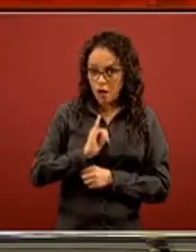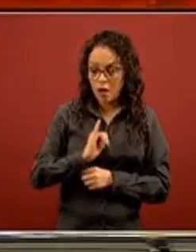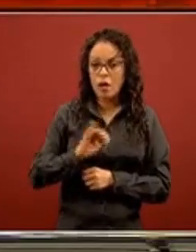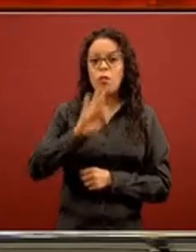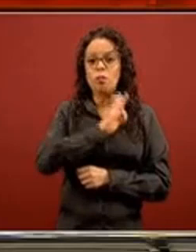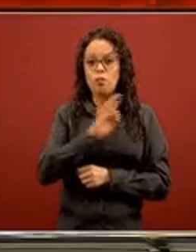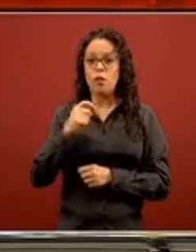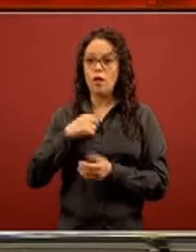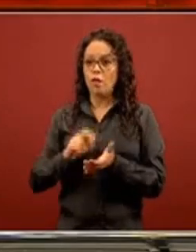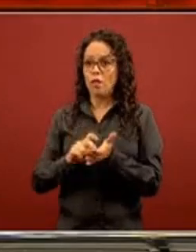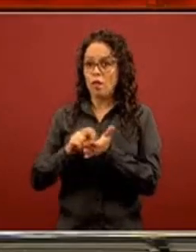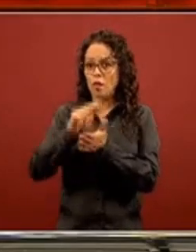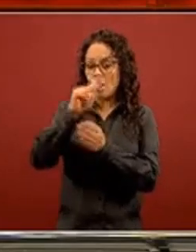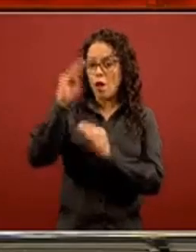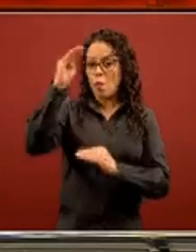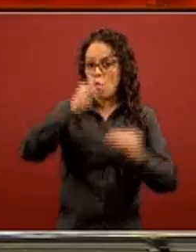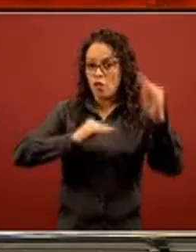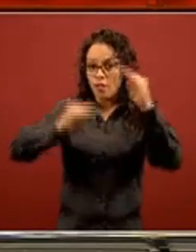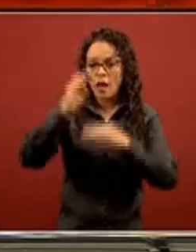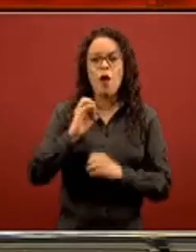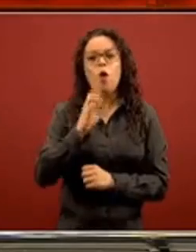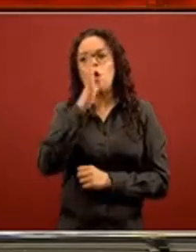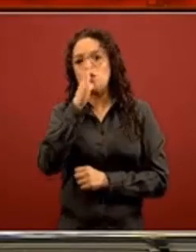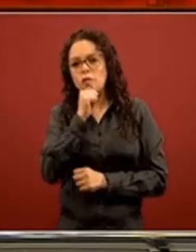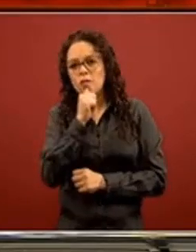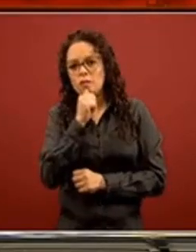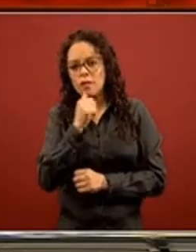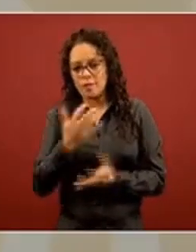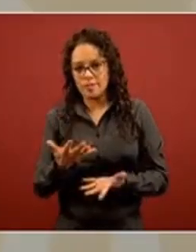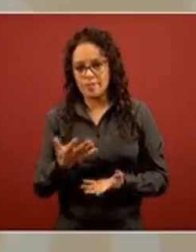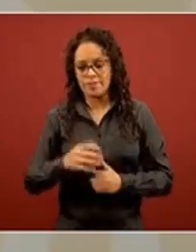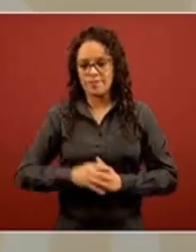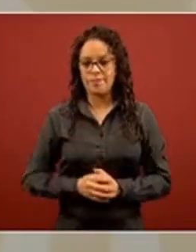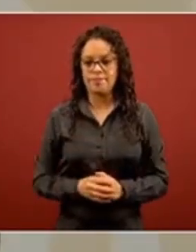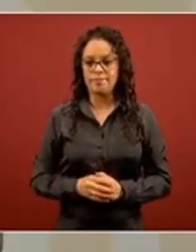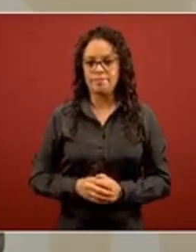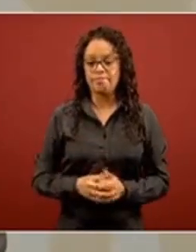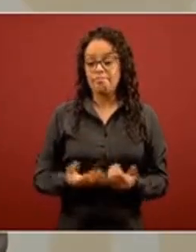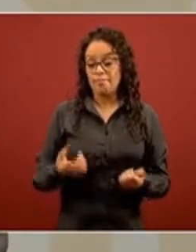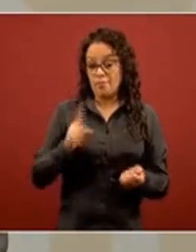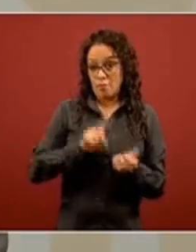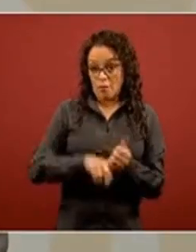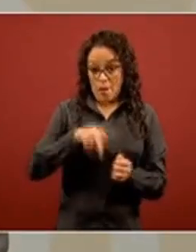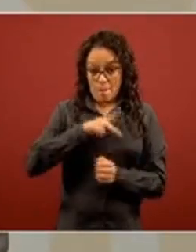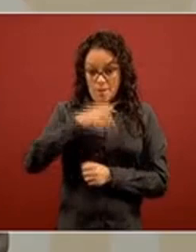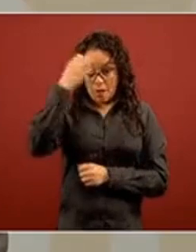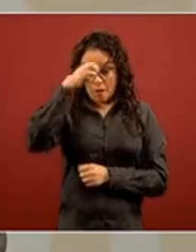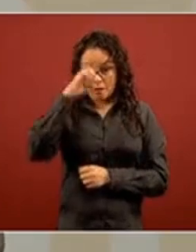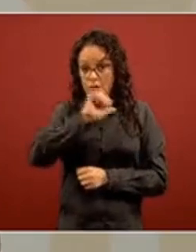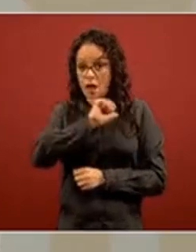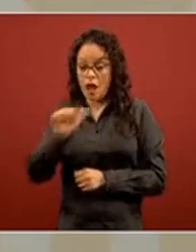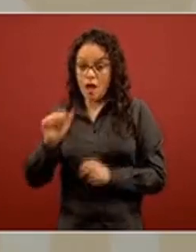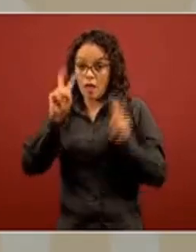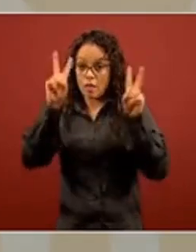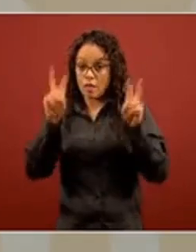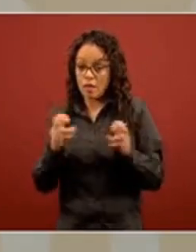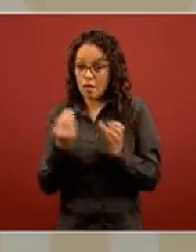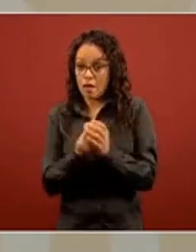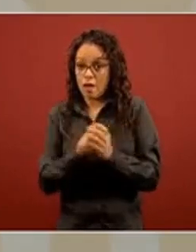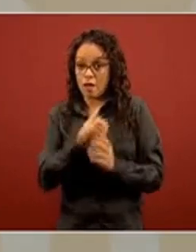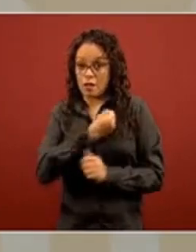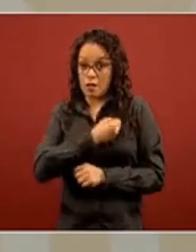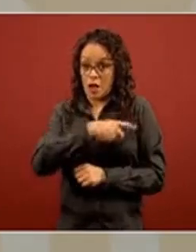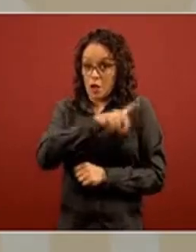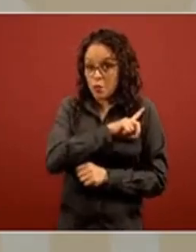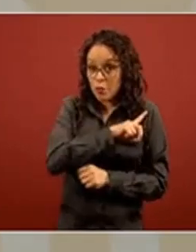montaña. Raramente, déjenme decirles que raramente en la experiencia de salud, tanto en